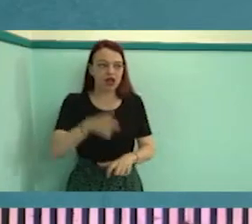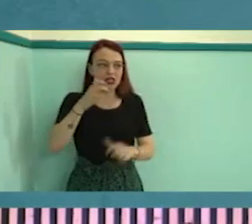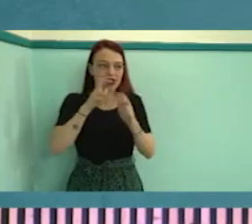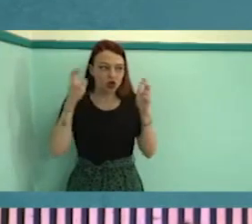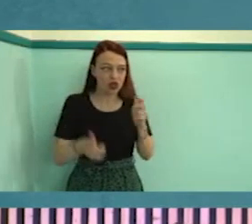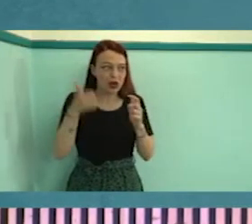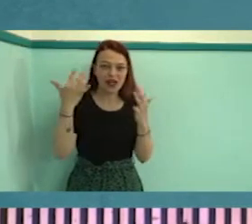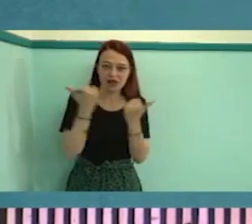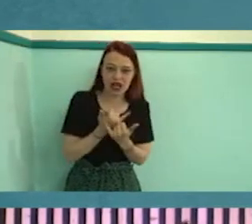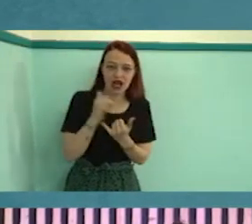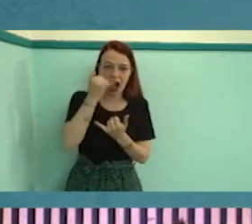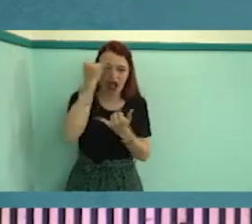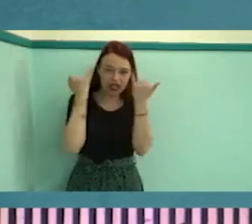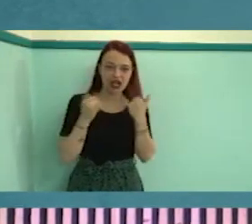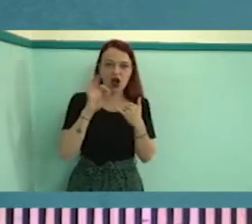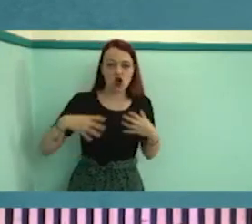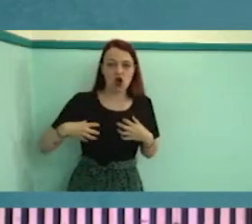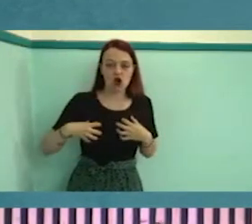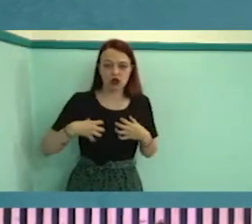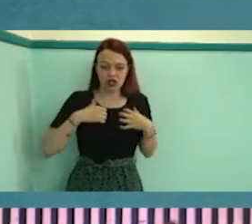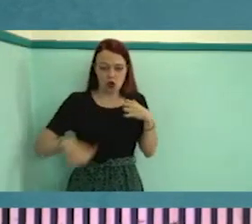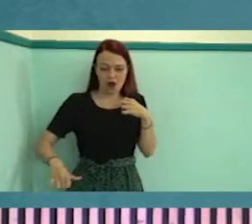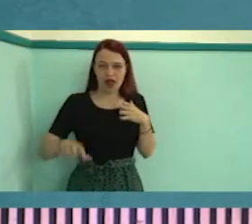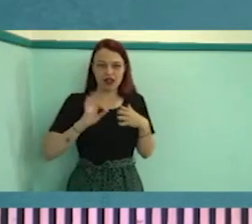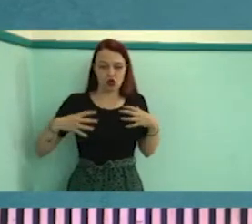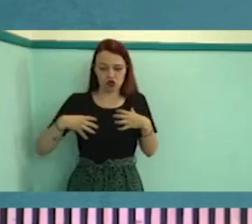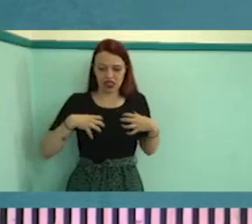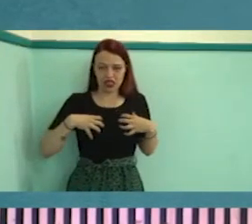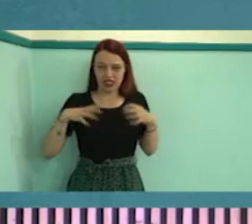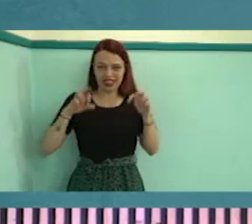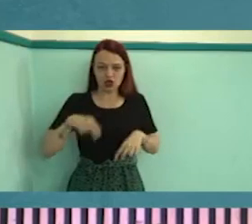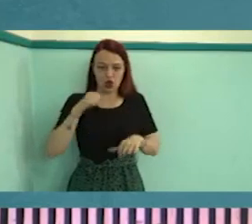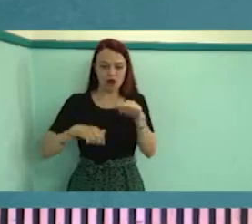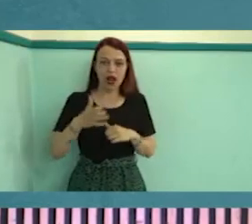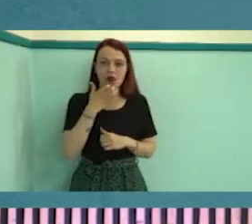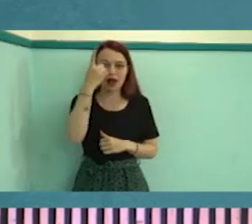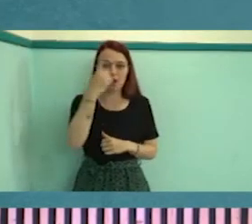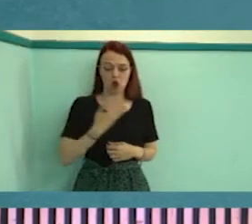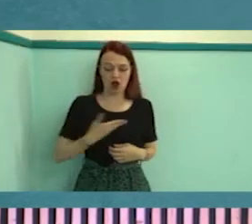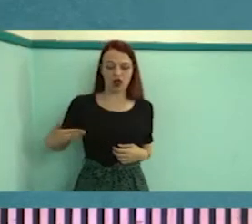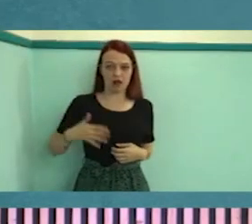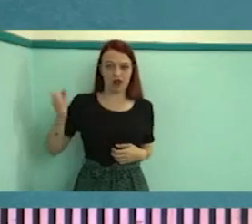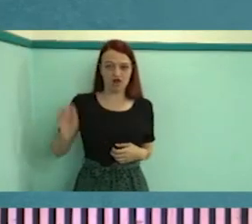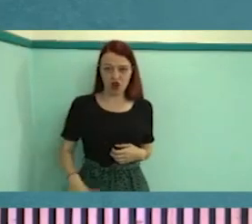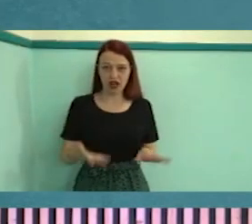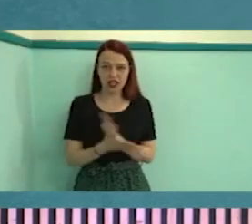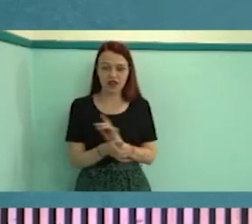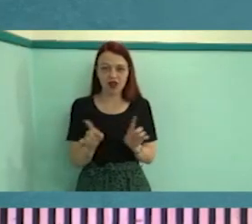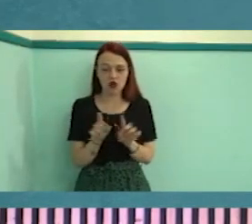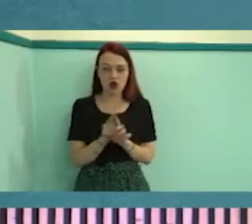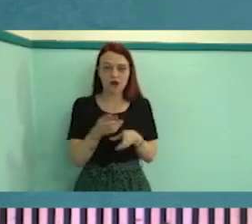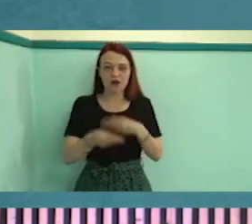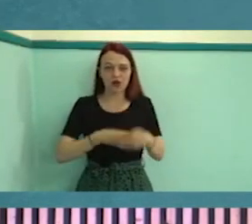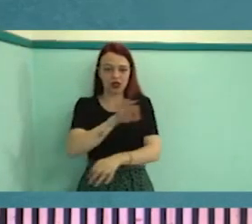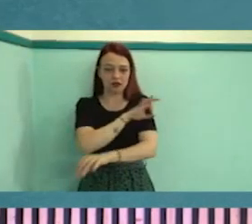flaca con canas con las tetas operadas si las tetas operadas con por ejemplo una mastectomía estamos abriendo la puerta al vitíligo a las